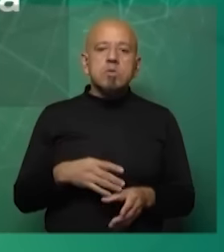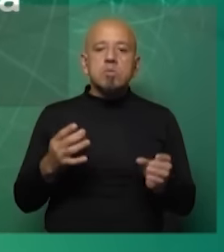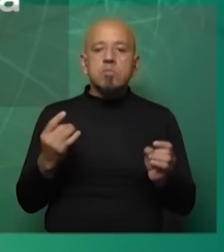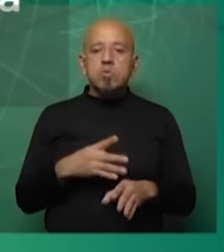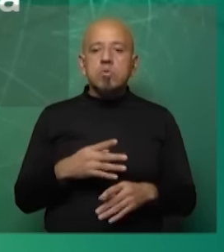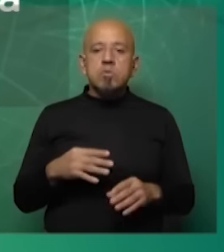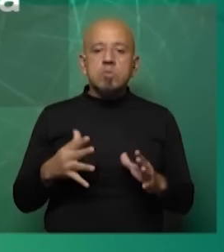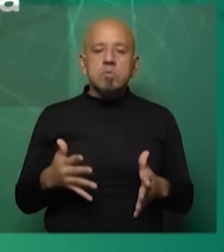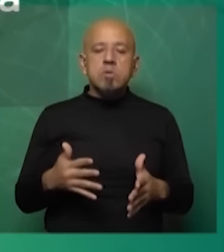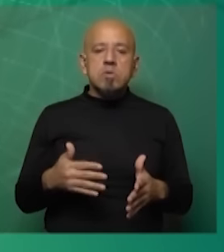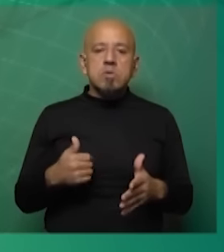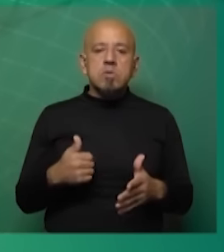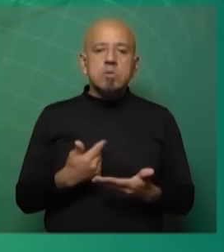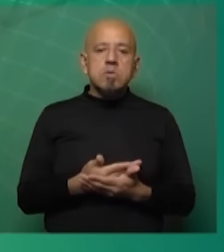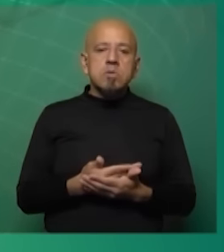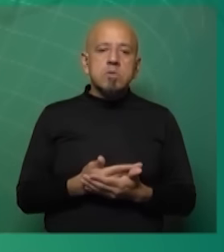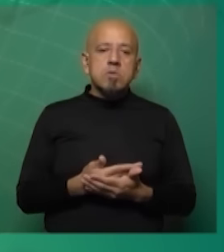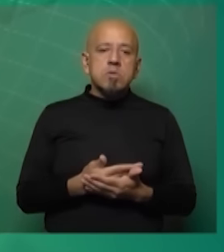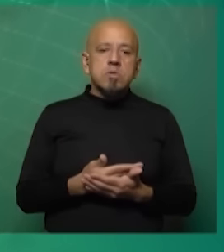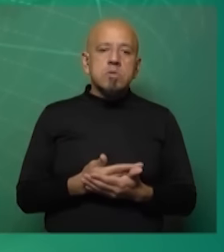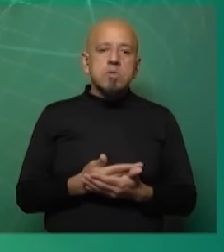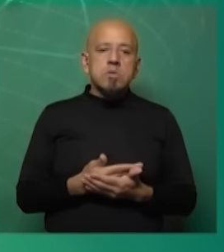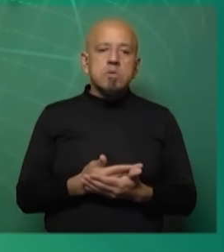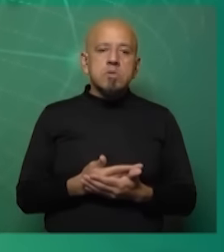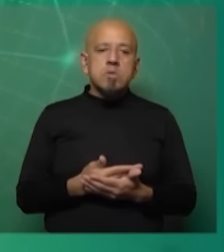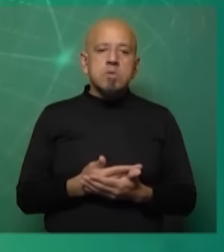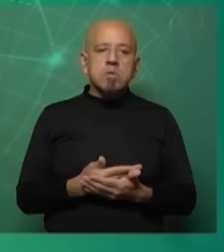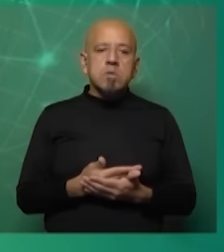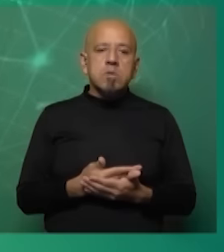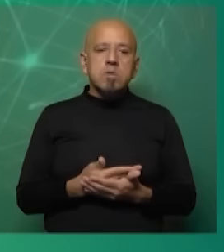para presentar. Sí.